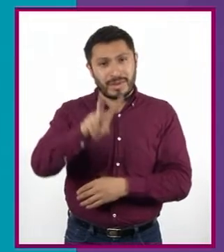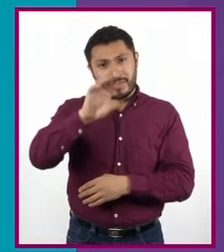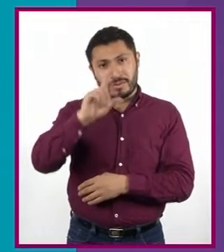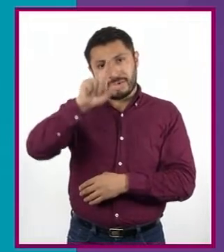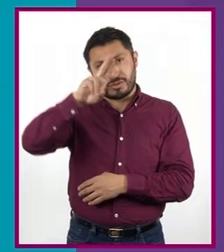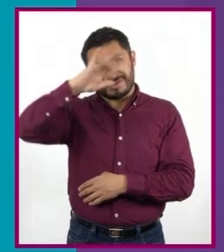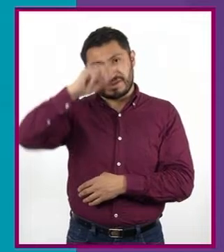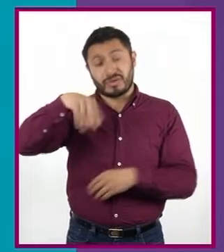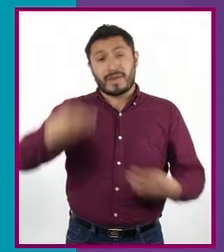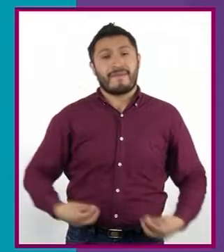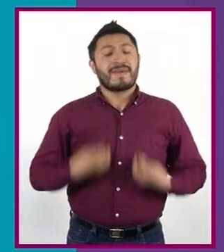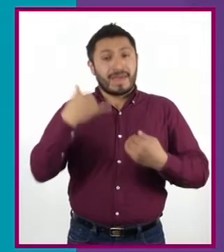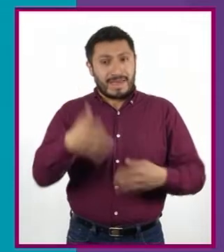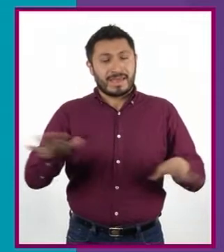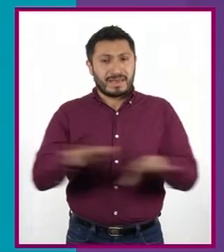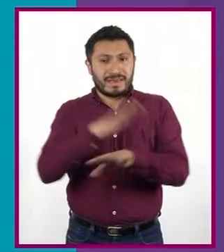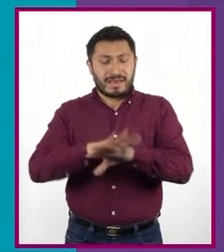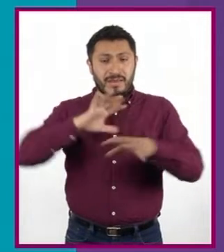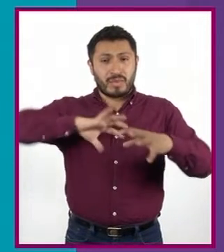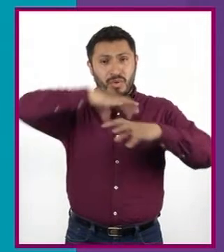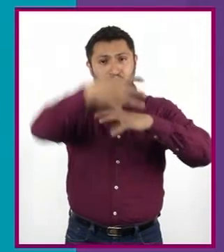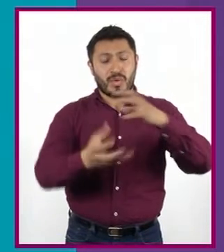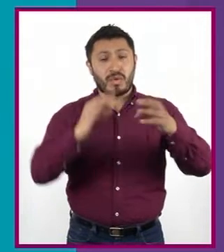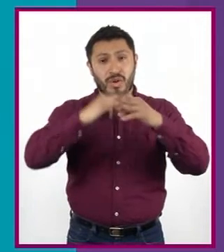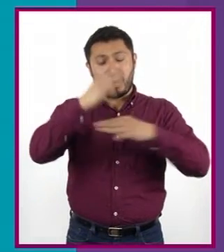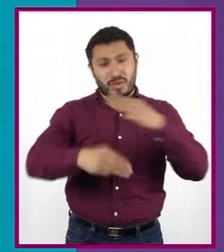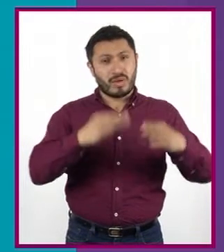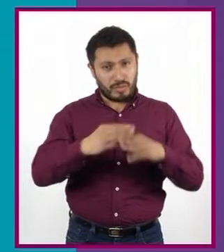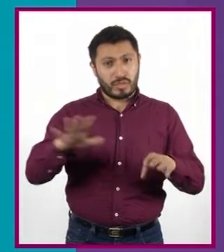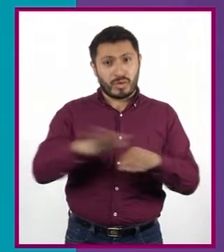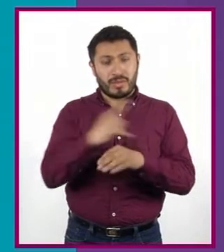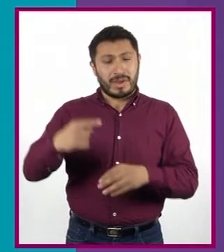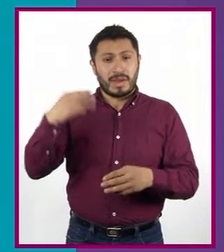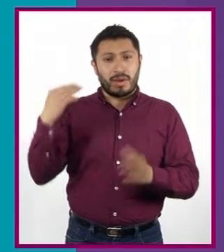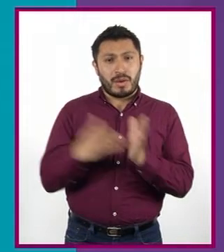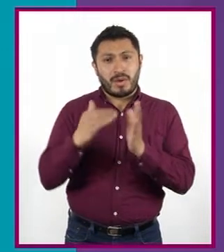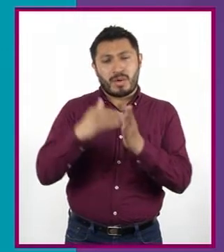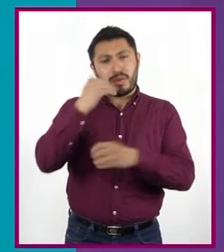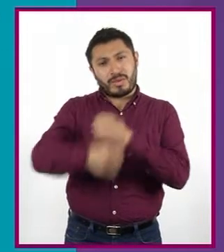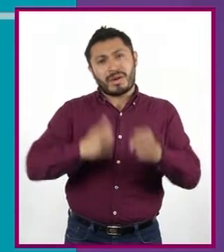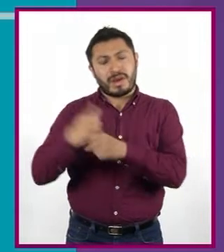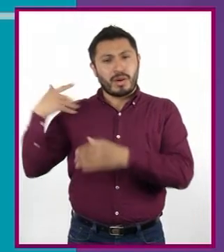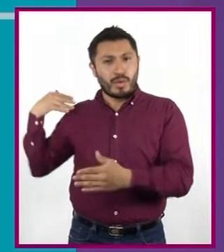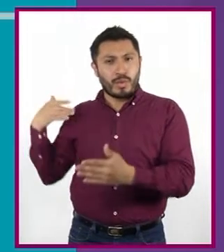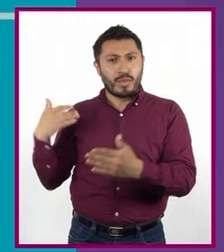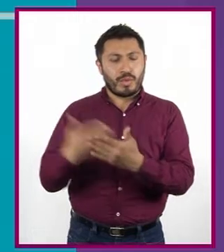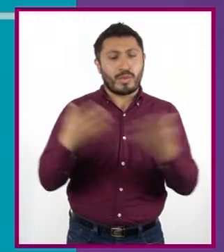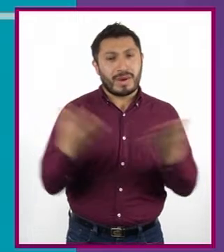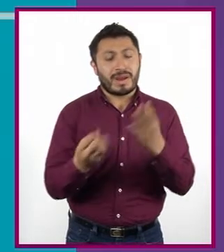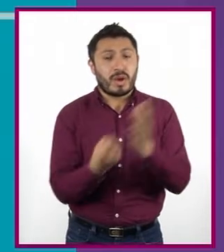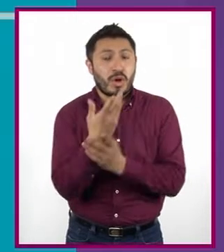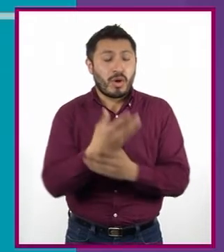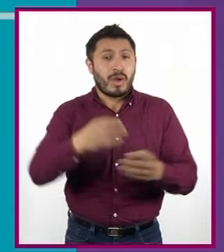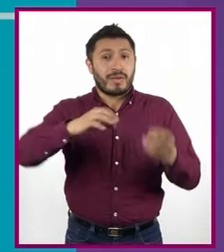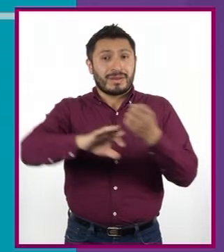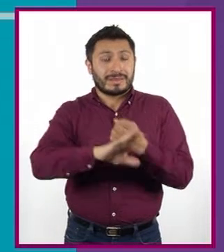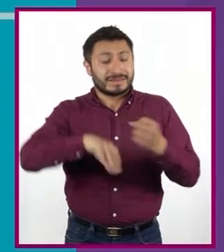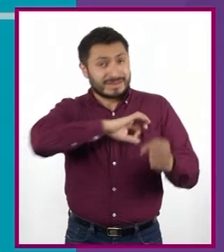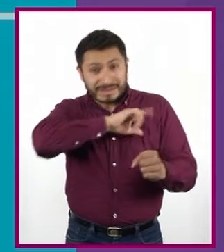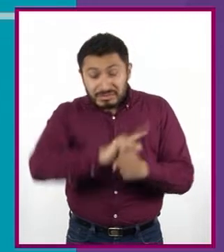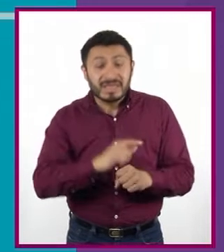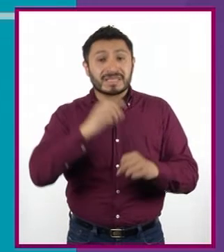de los cambios atmosféricos de nuestro planeta, pues a lo largo de millones de años se han originado nuevas especies de